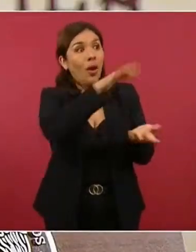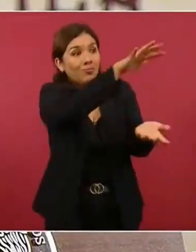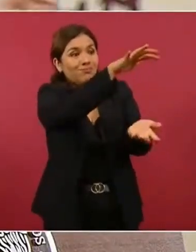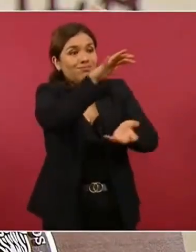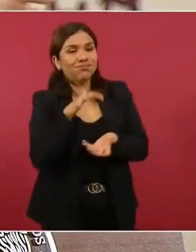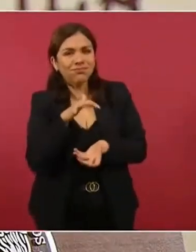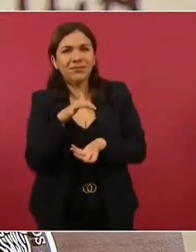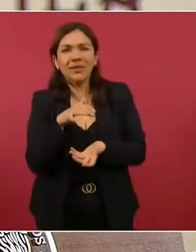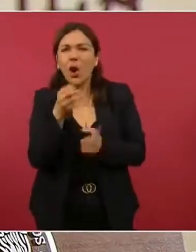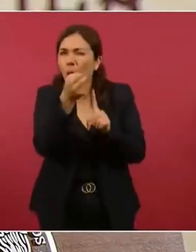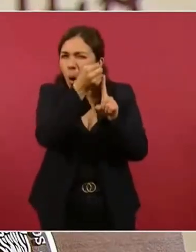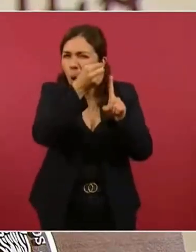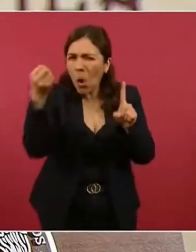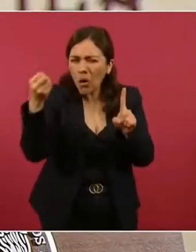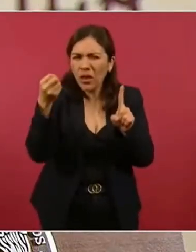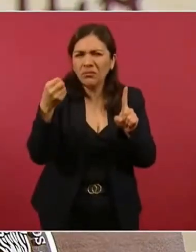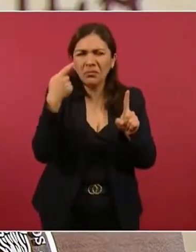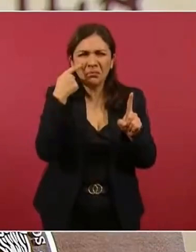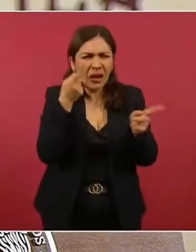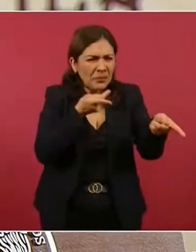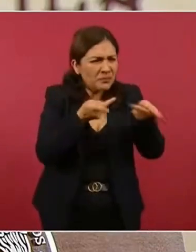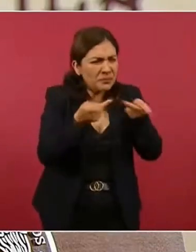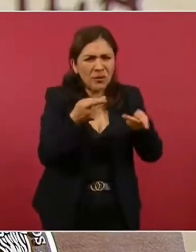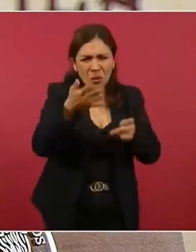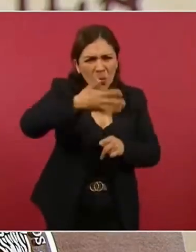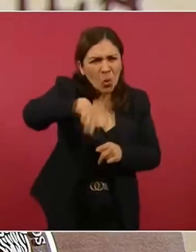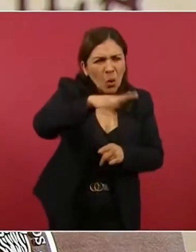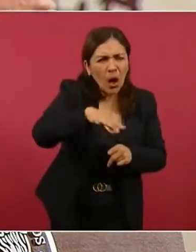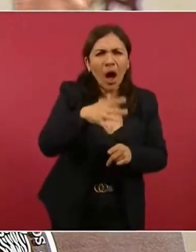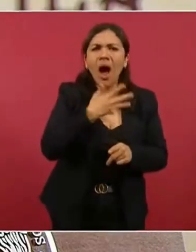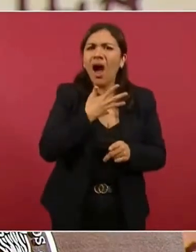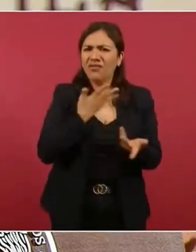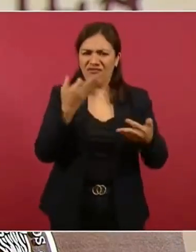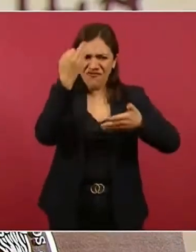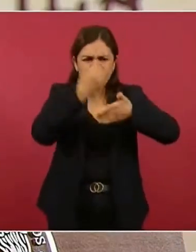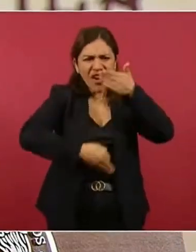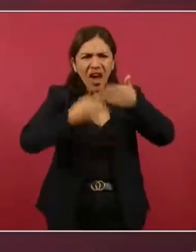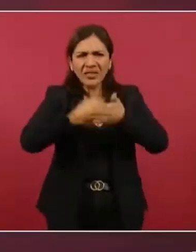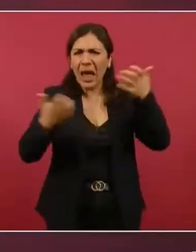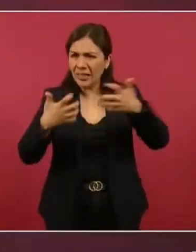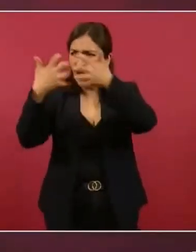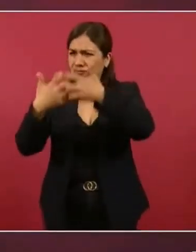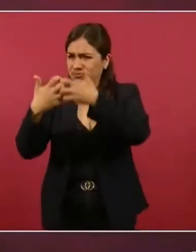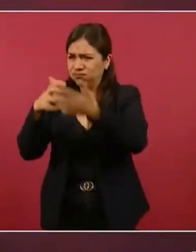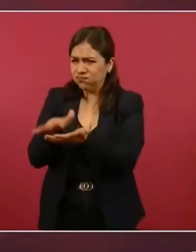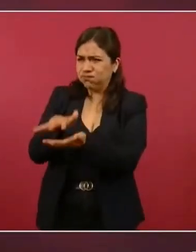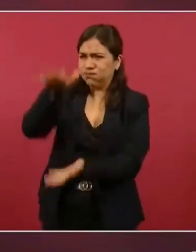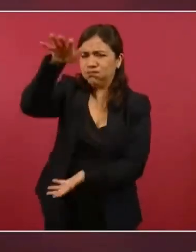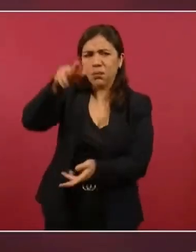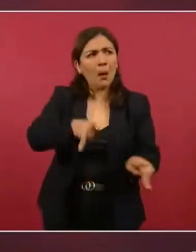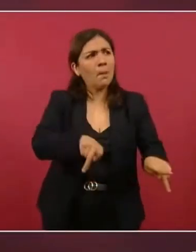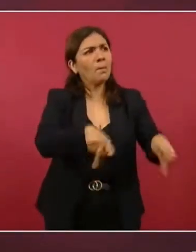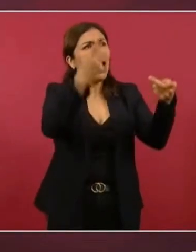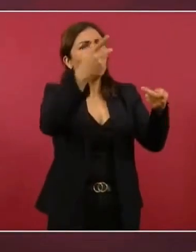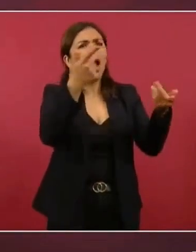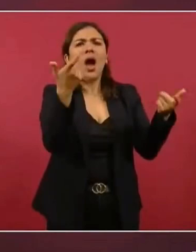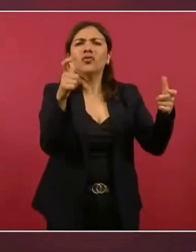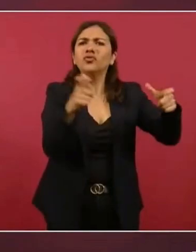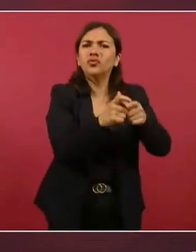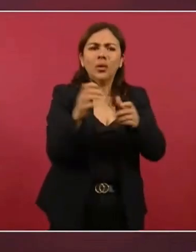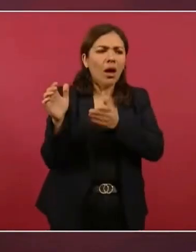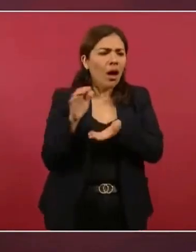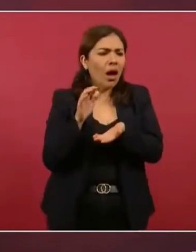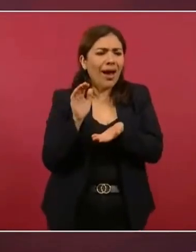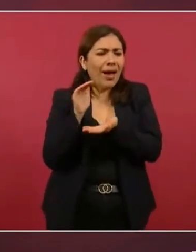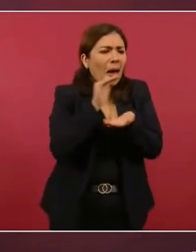Y hay elementos donde no cuadra, se produjo más, se envió más, pero aparentemente llegó menos. Y ese es el problema